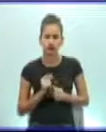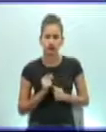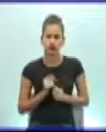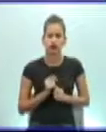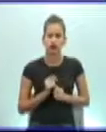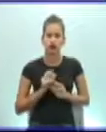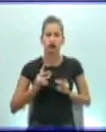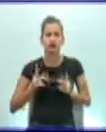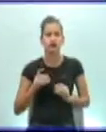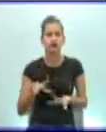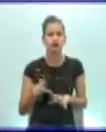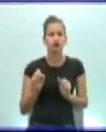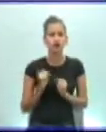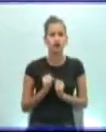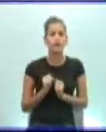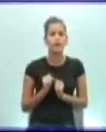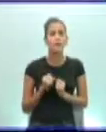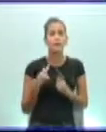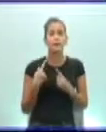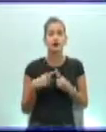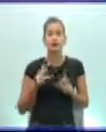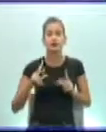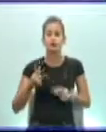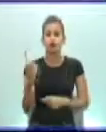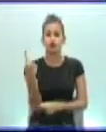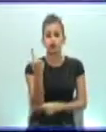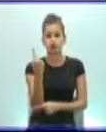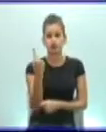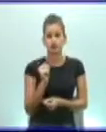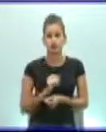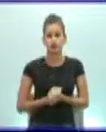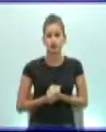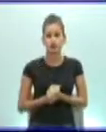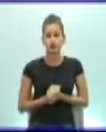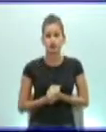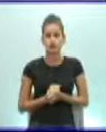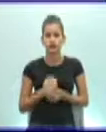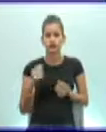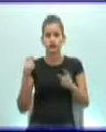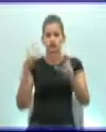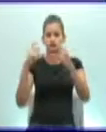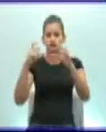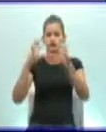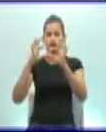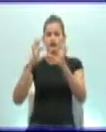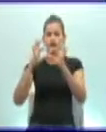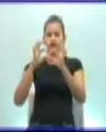La intersección, ahí la vemos. Van a ser, el conjunto de intersección va a ser el conjunto formado por